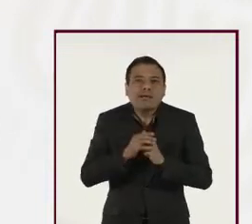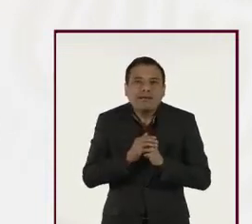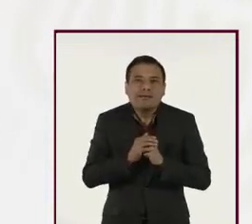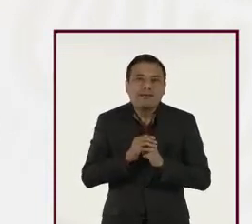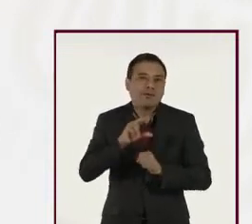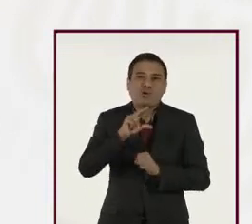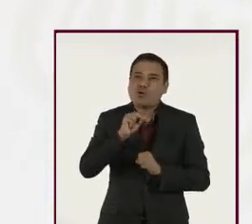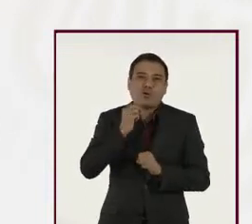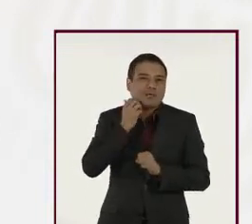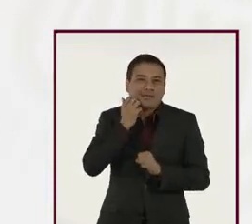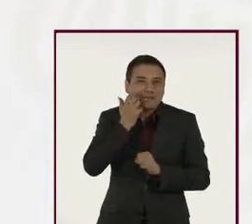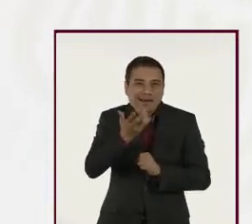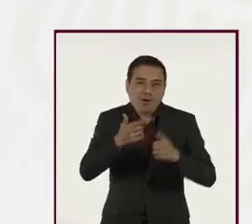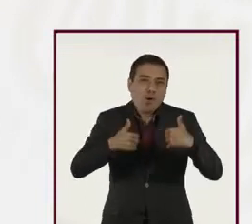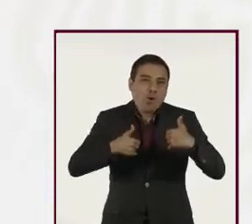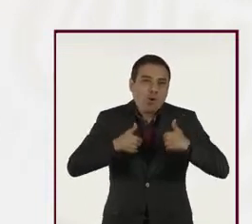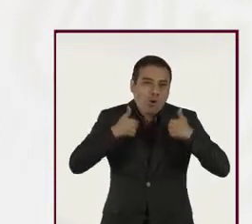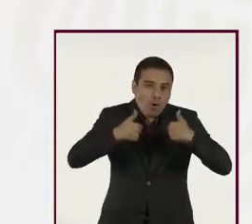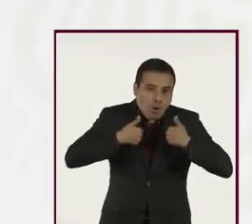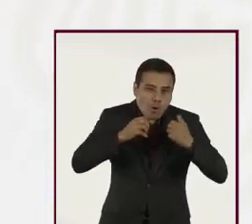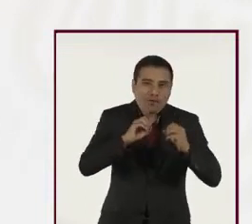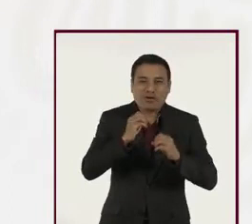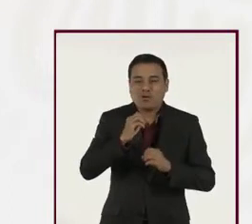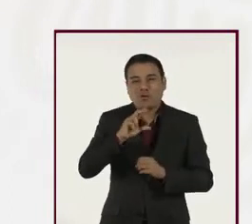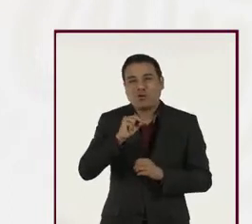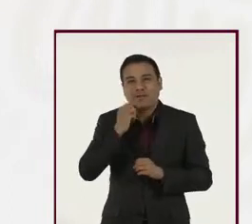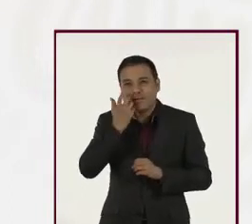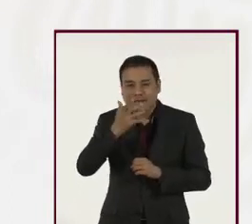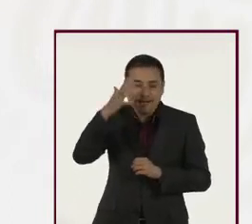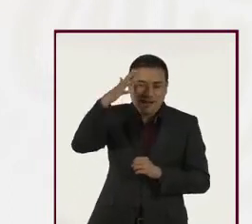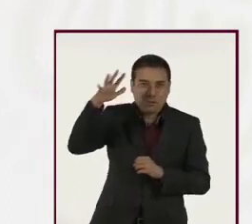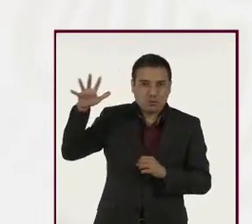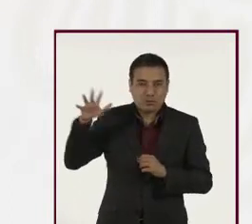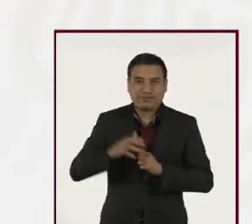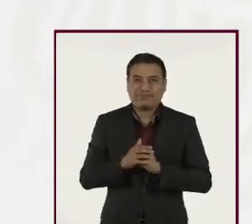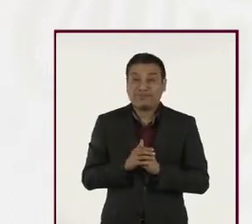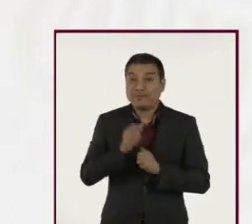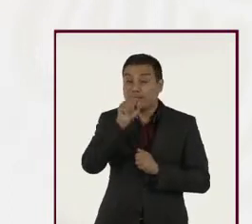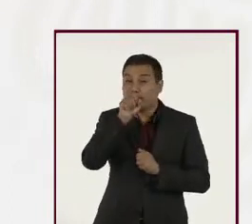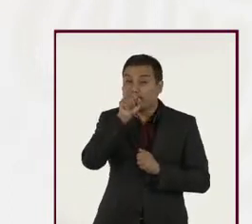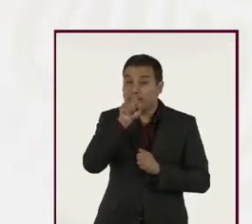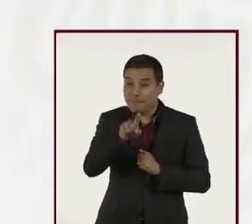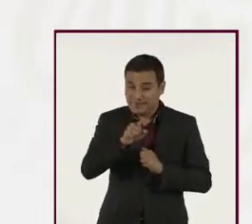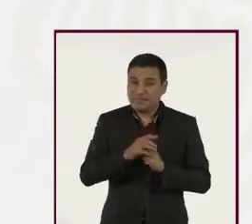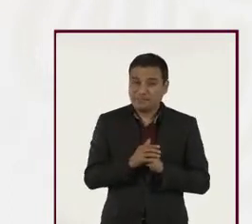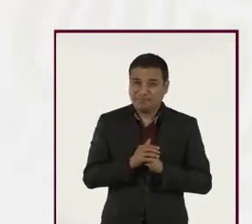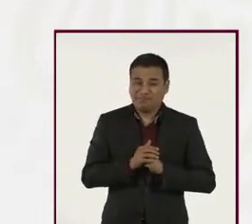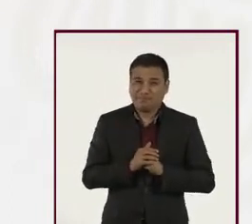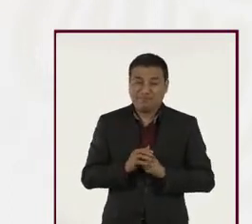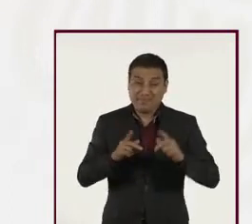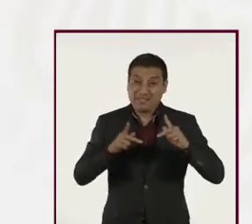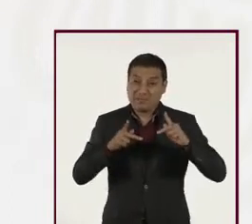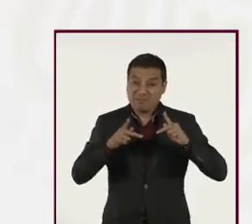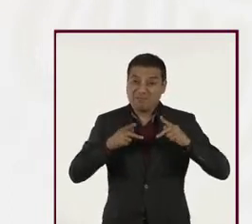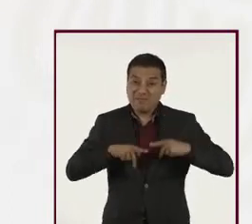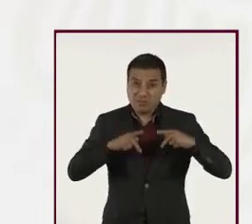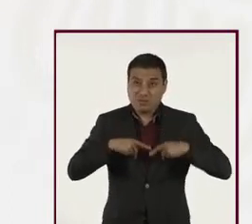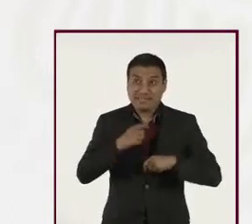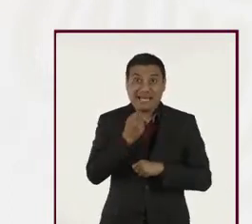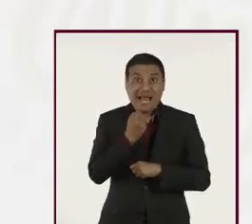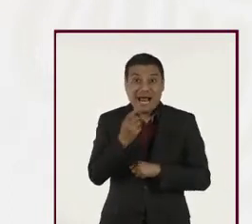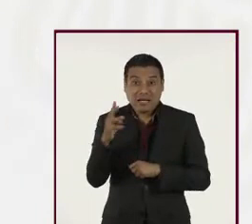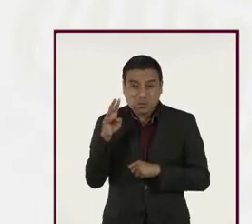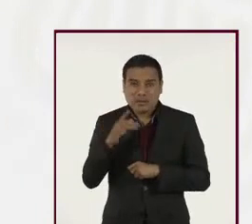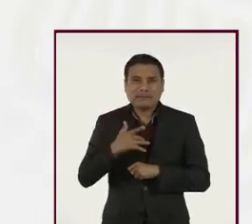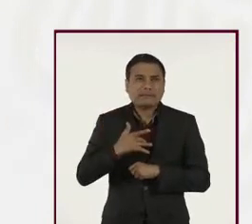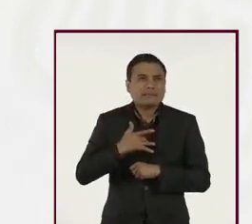a otra etapa. También se ha relacionado de una manera muy estrecha con el sentimiento o la sensación de